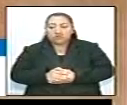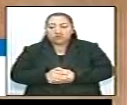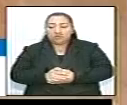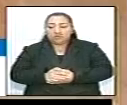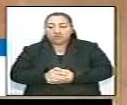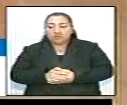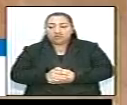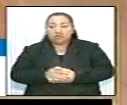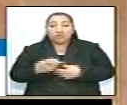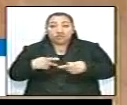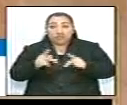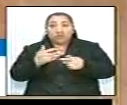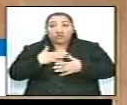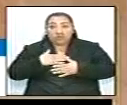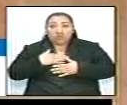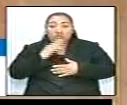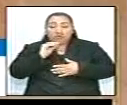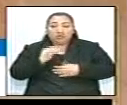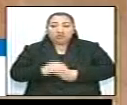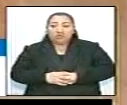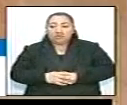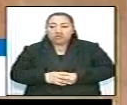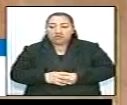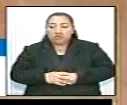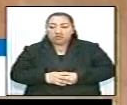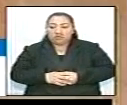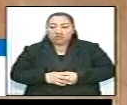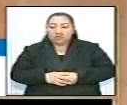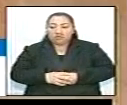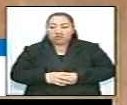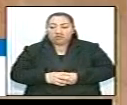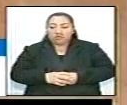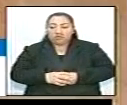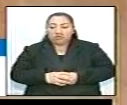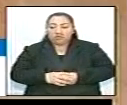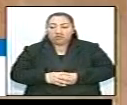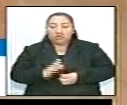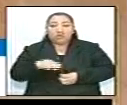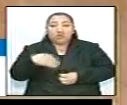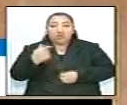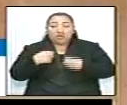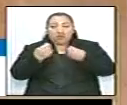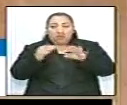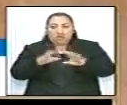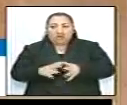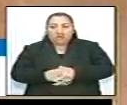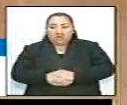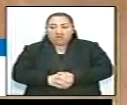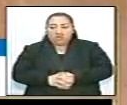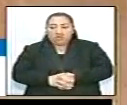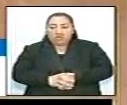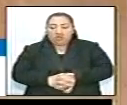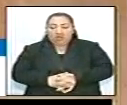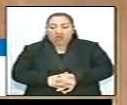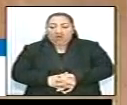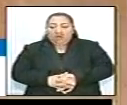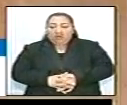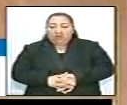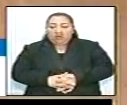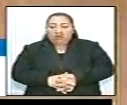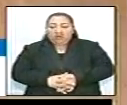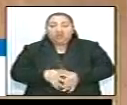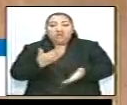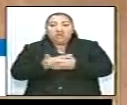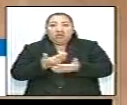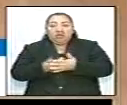Entonces, si usted me permite, yo quisiera también. Sí. Claro que después lo voy a hacer llegar por escrito para que ustedes también lo tengan. Ok, muy bien, está bien, congresista. En la propuesta